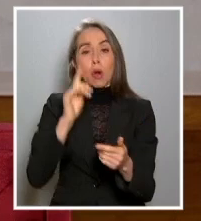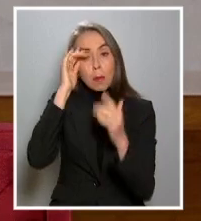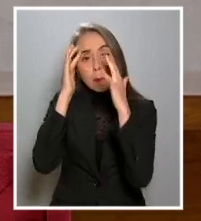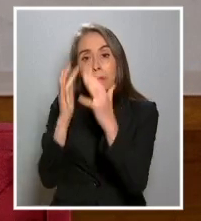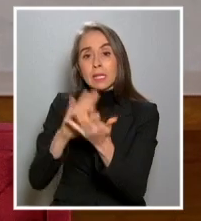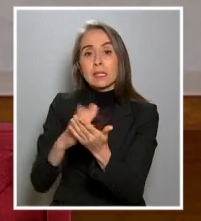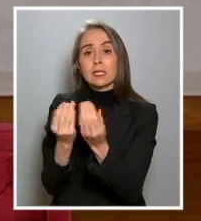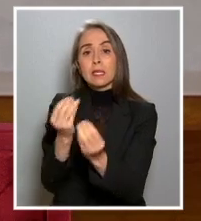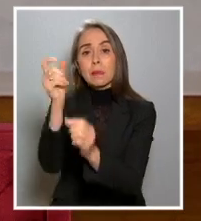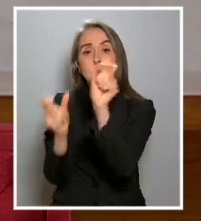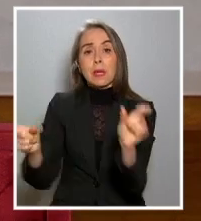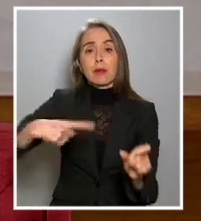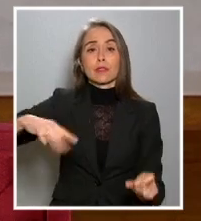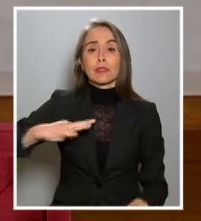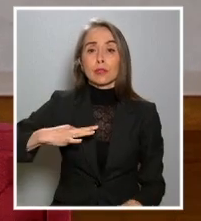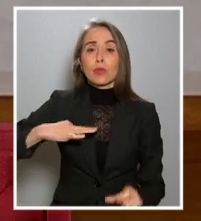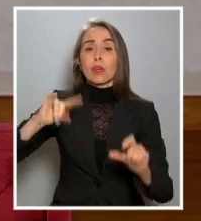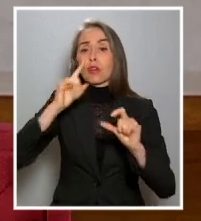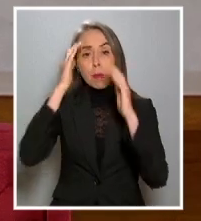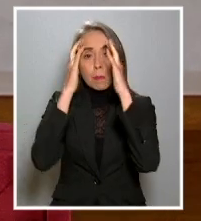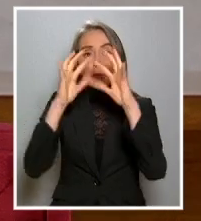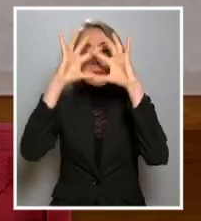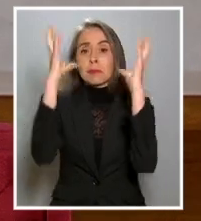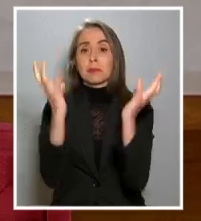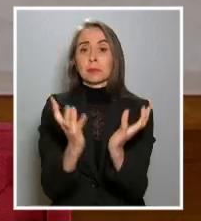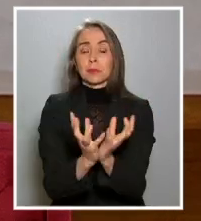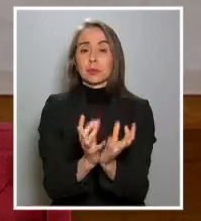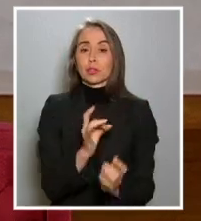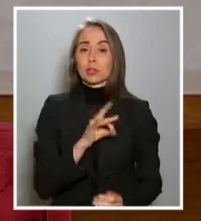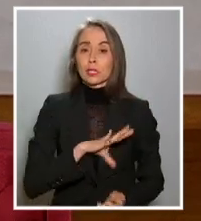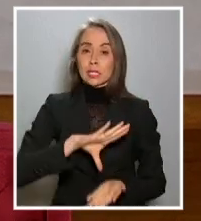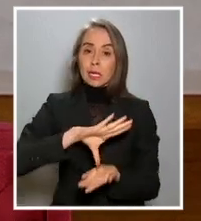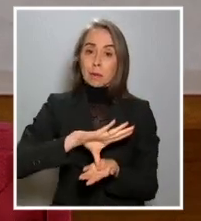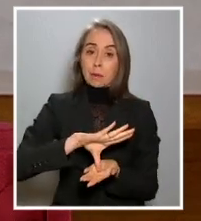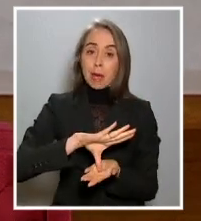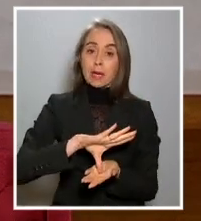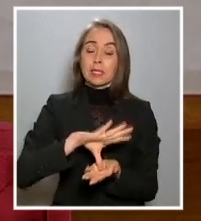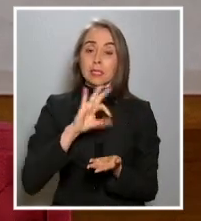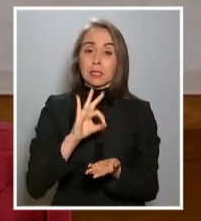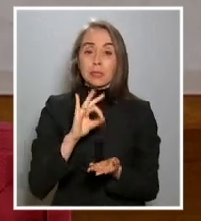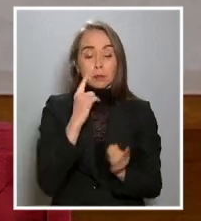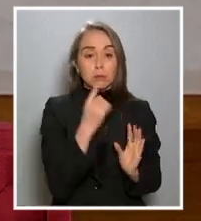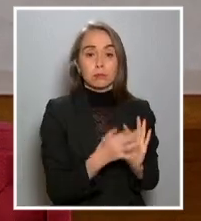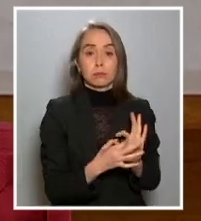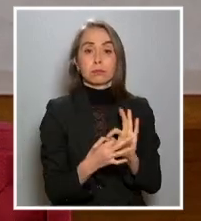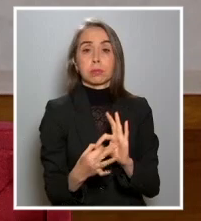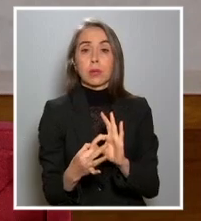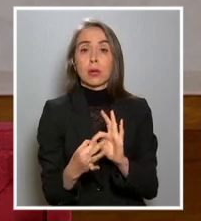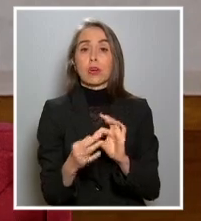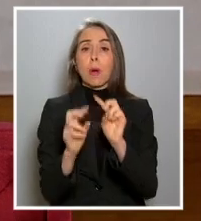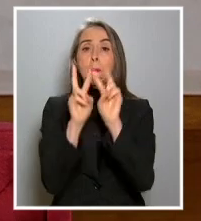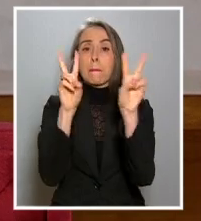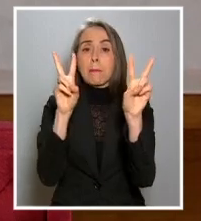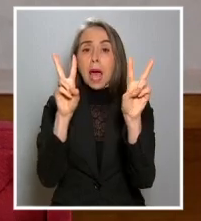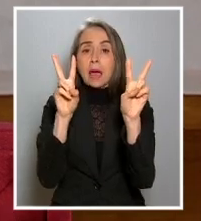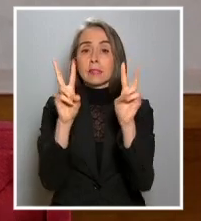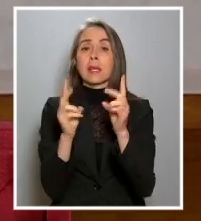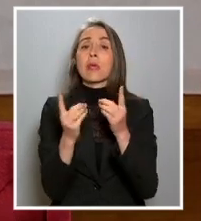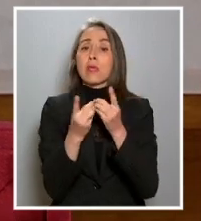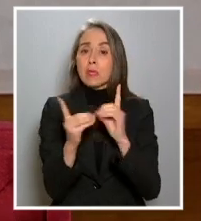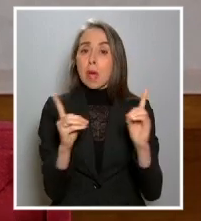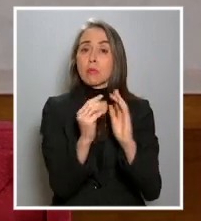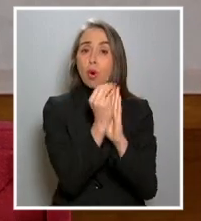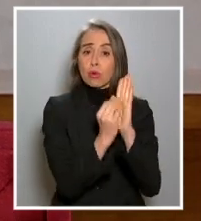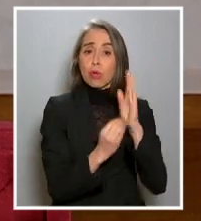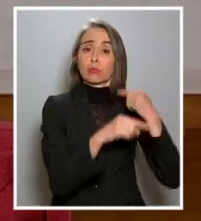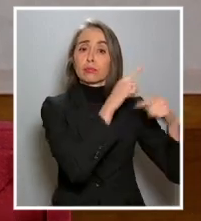planeta. Para Chile, un país proverbialmente identificado con la paz y la democracia,